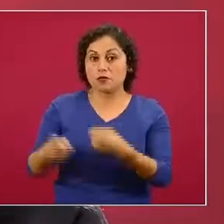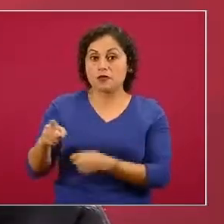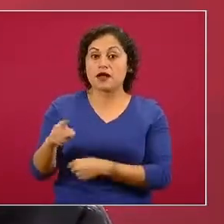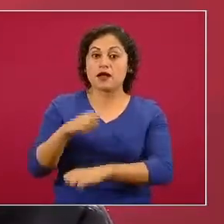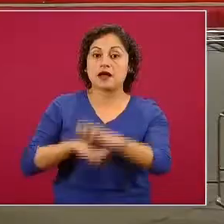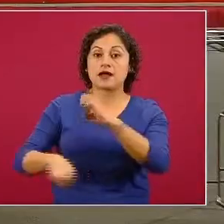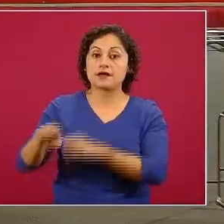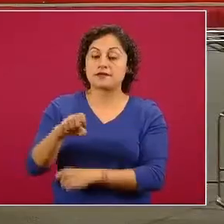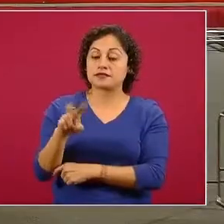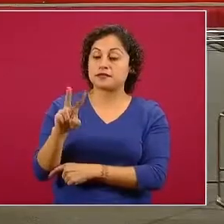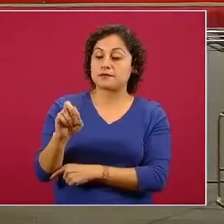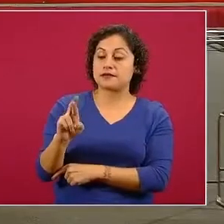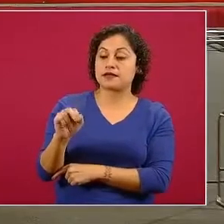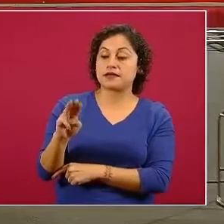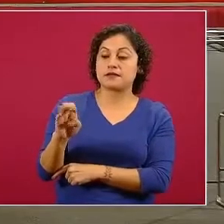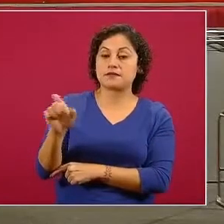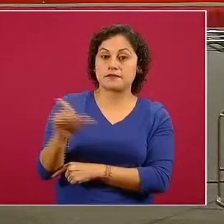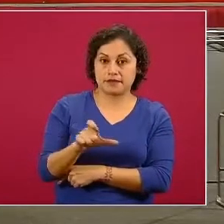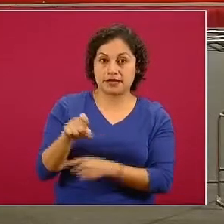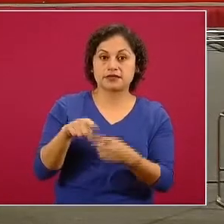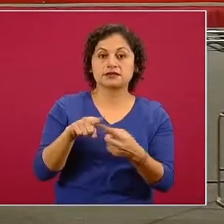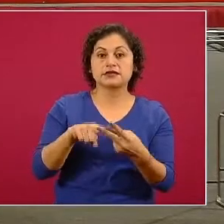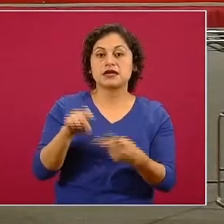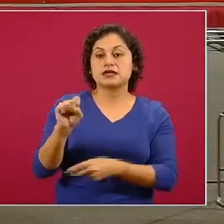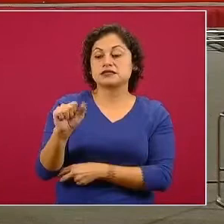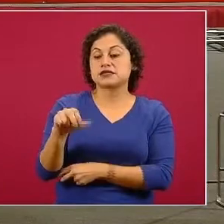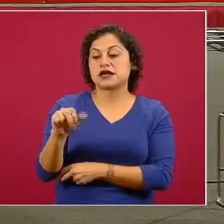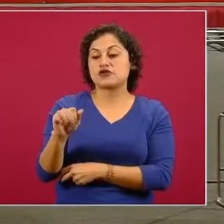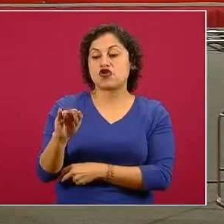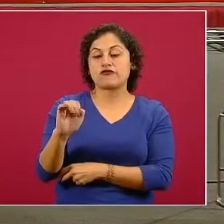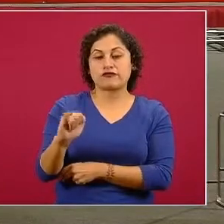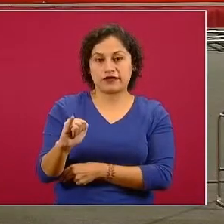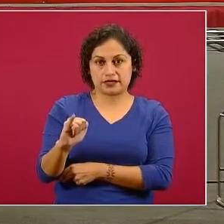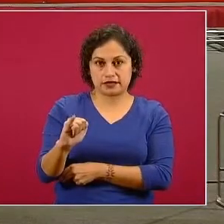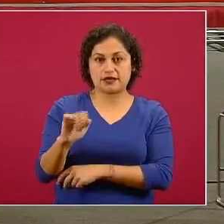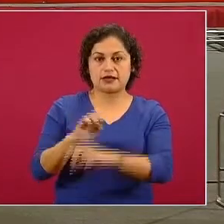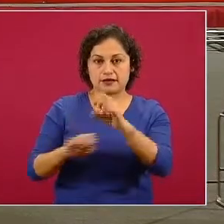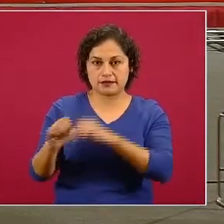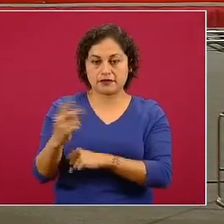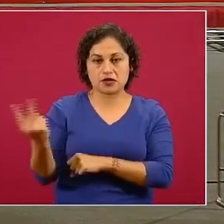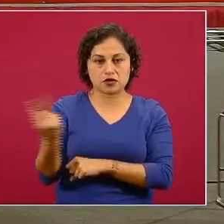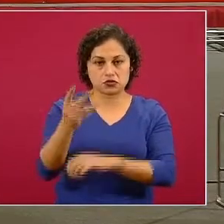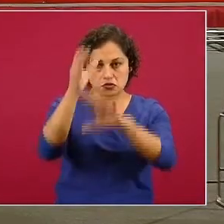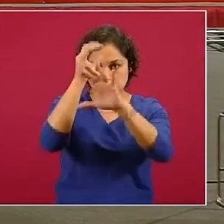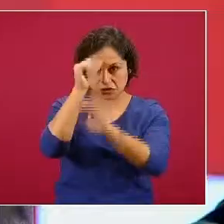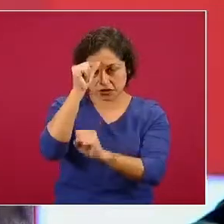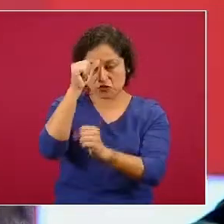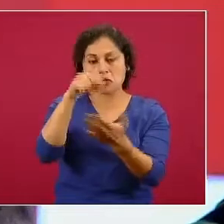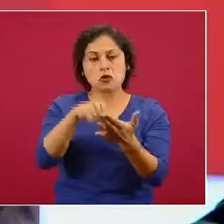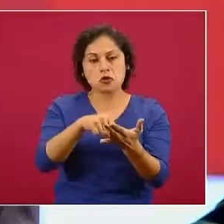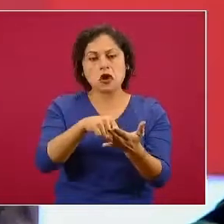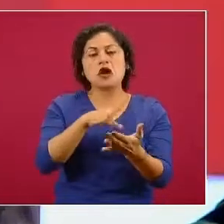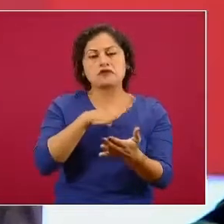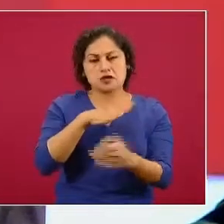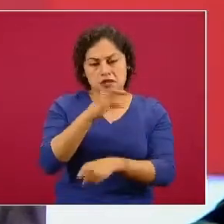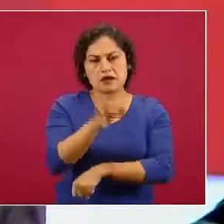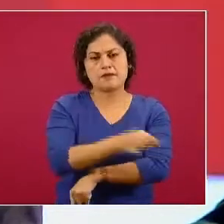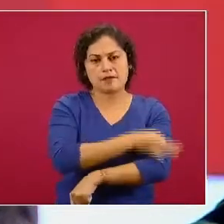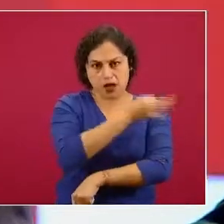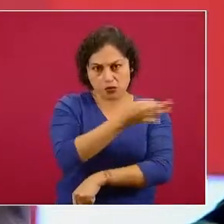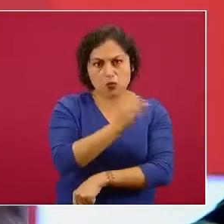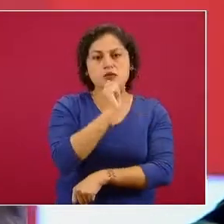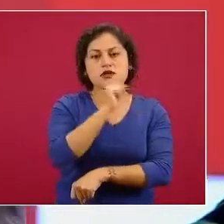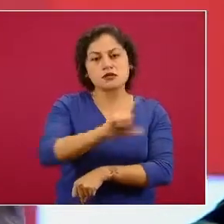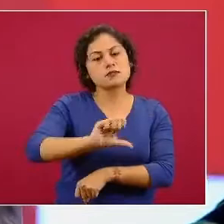compañía pública de vacunas, y Sanofi Pasteur, y tiene varios componentes, no es solamente la provisión de vacunas, también es